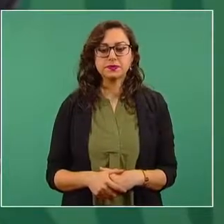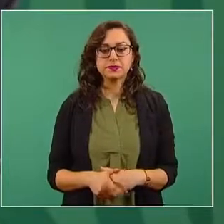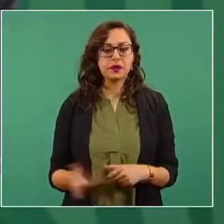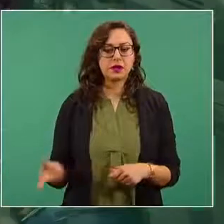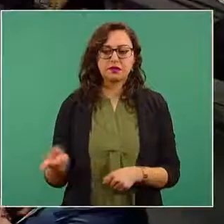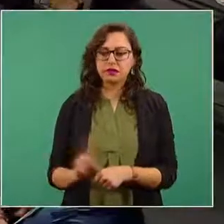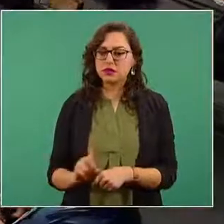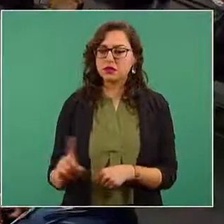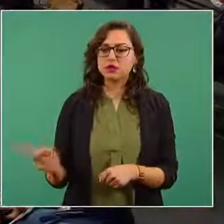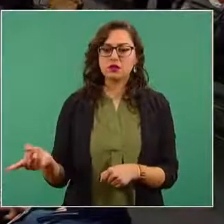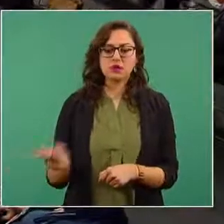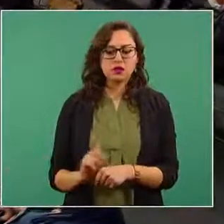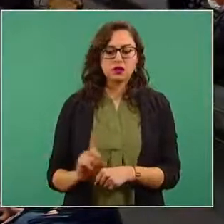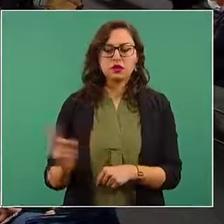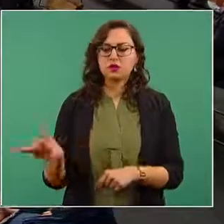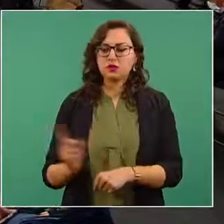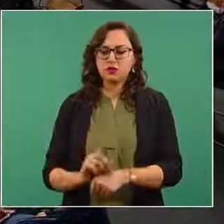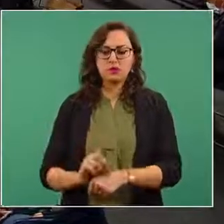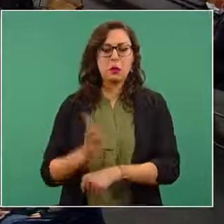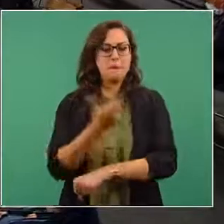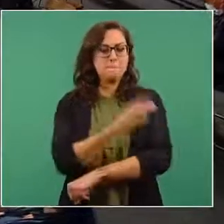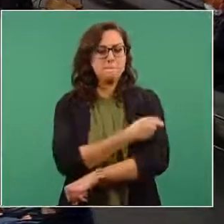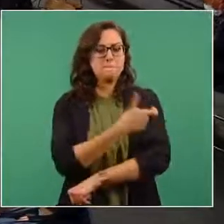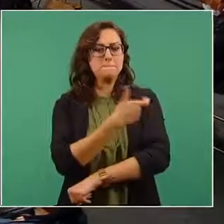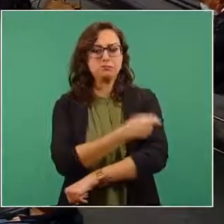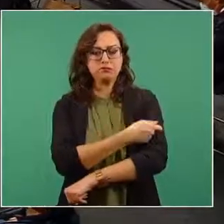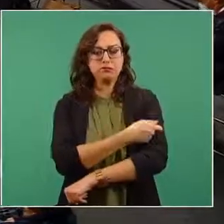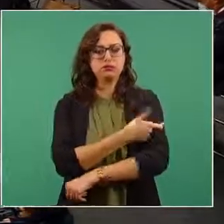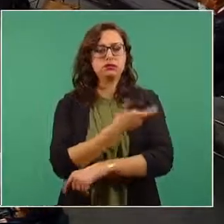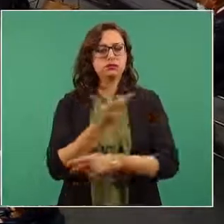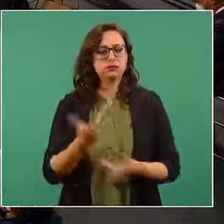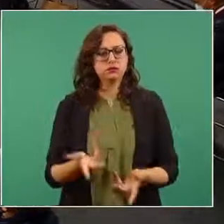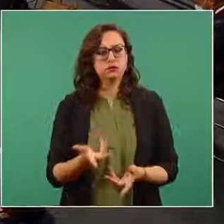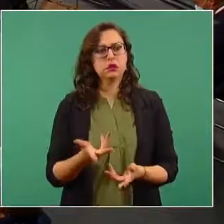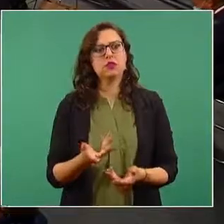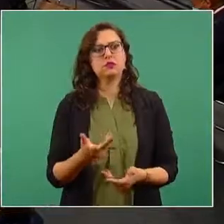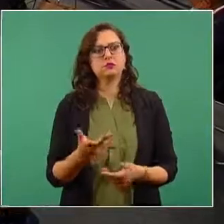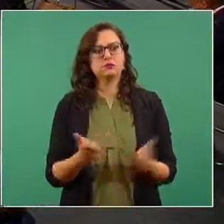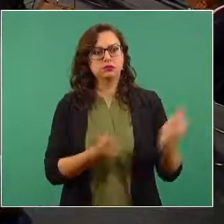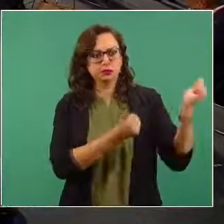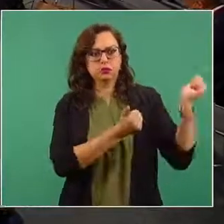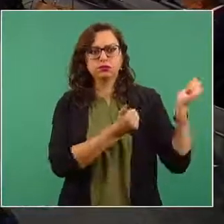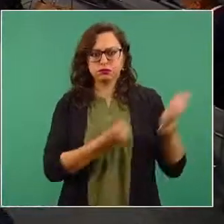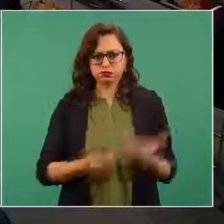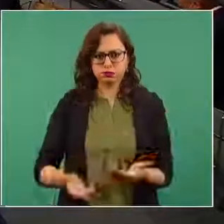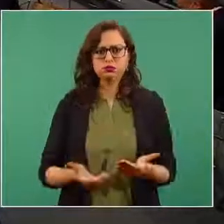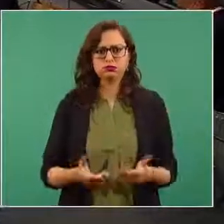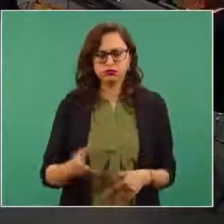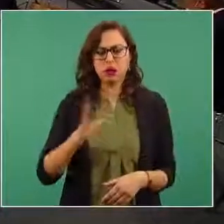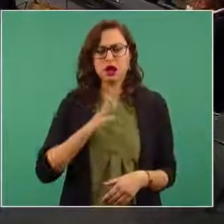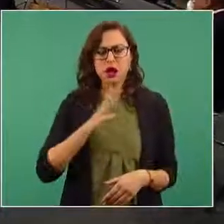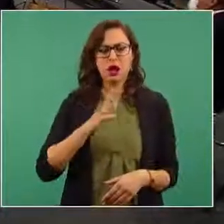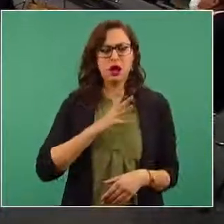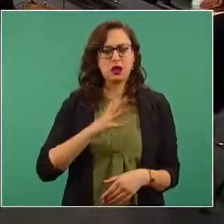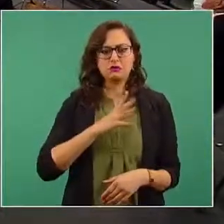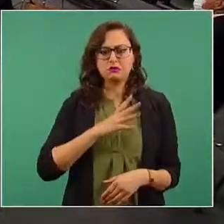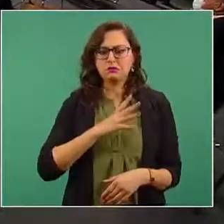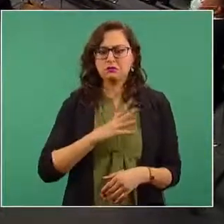Todos los días estamos vacunando, tenemos dosis en existencia y no se va a